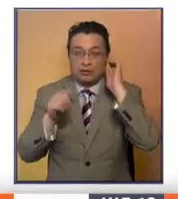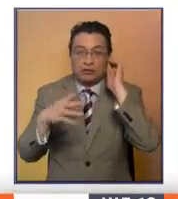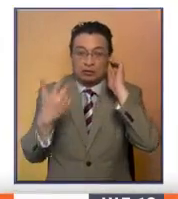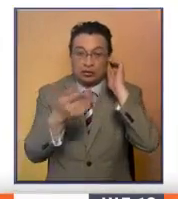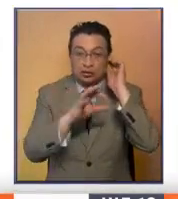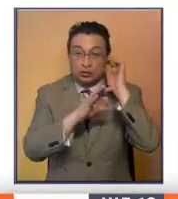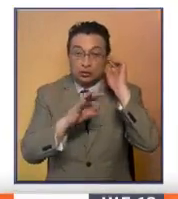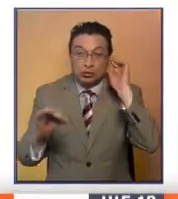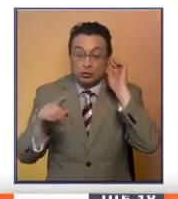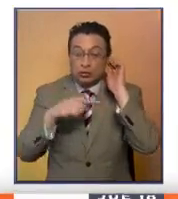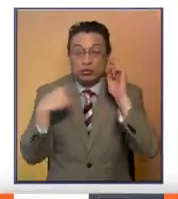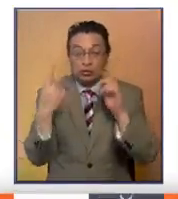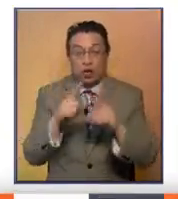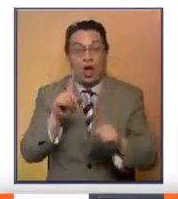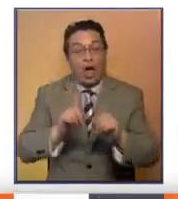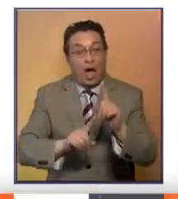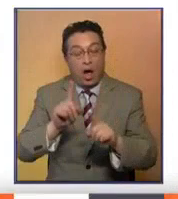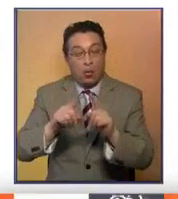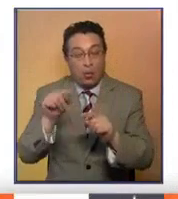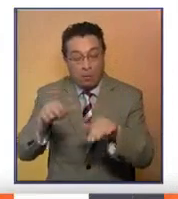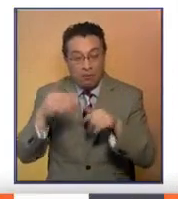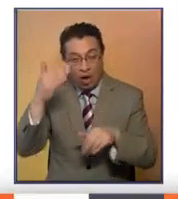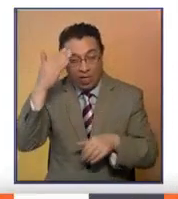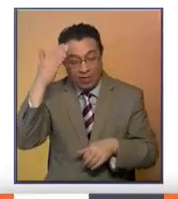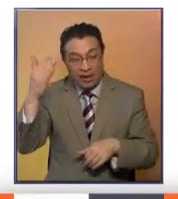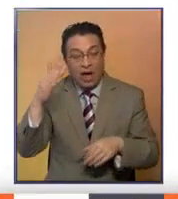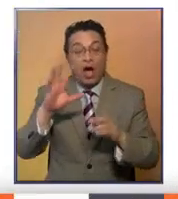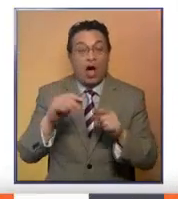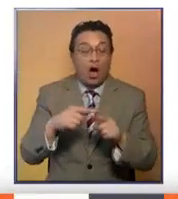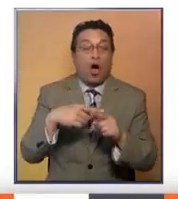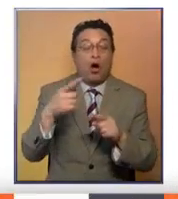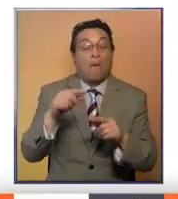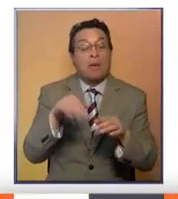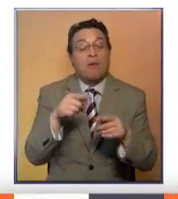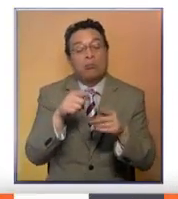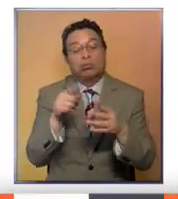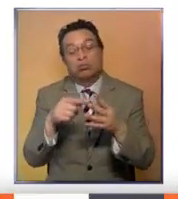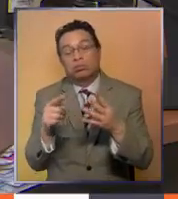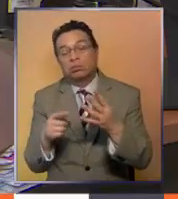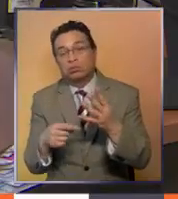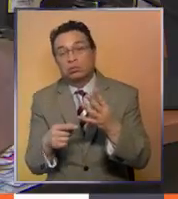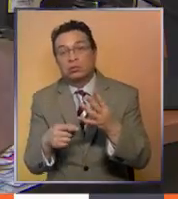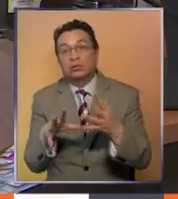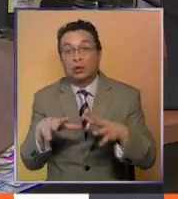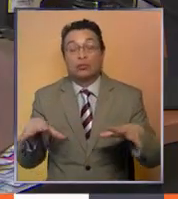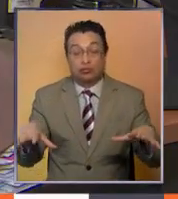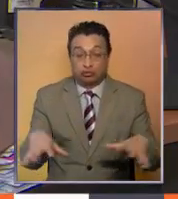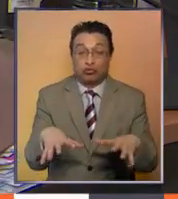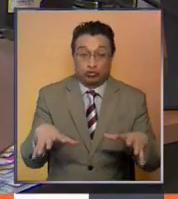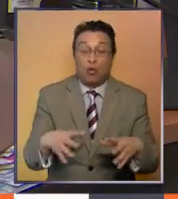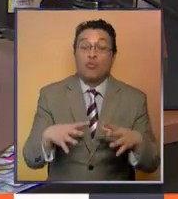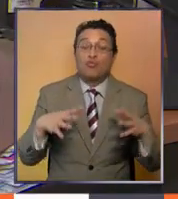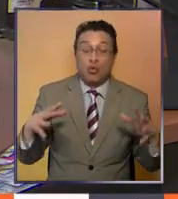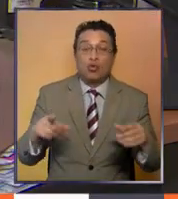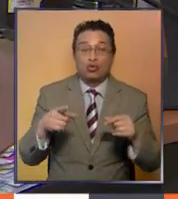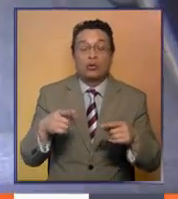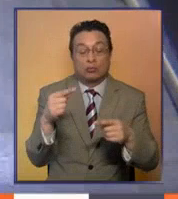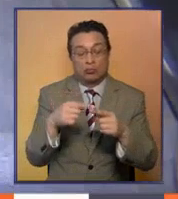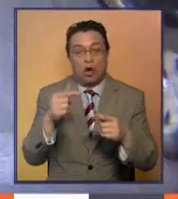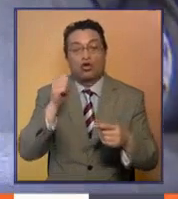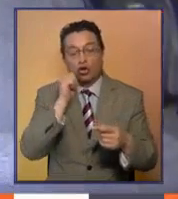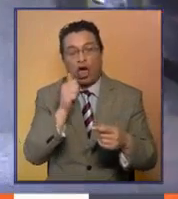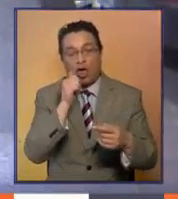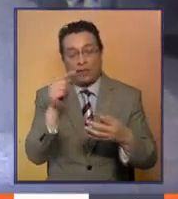atribuir a algunos ocurrieron los mismos días o en días de ese consecutivo decir en una banda bastante activa porque sus hechos se cometían casi todos los